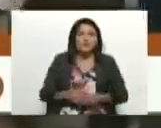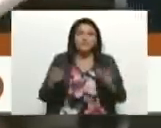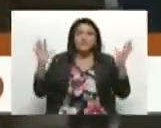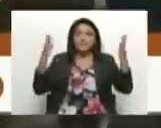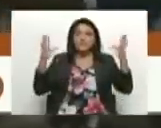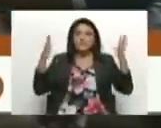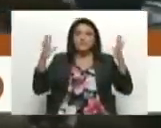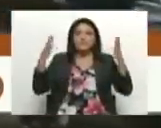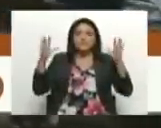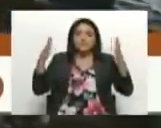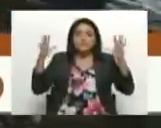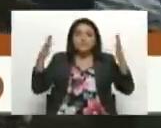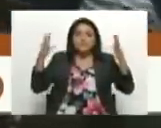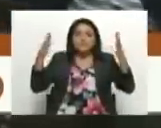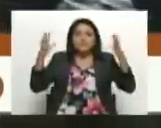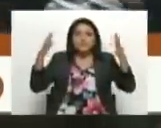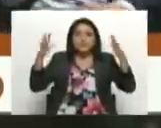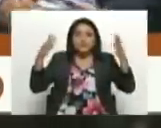Todo.